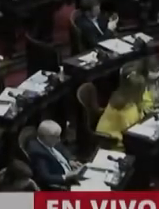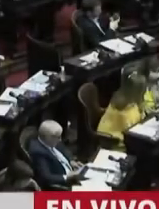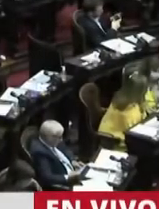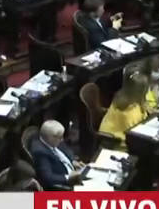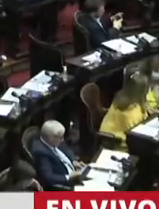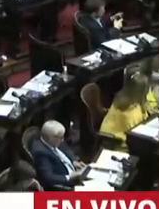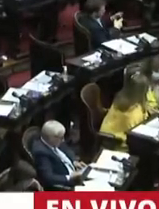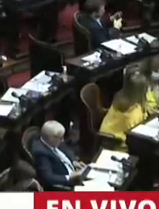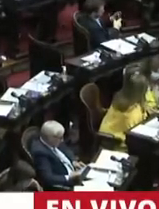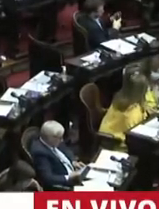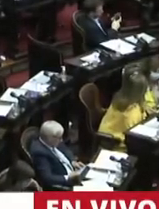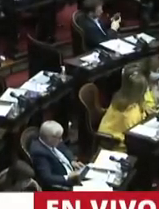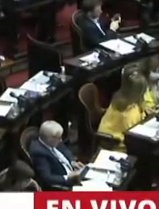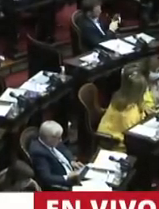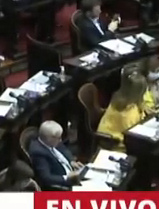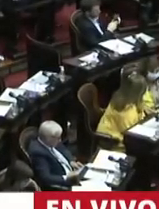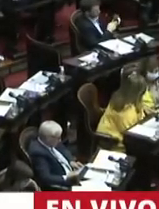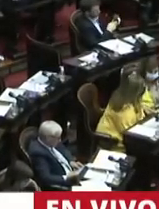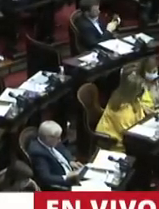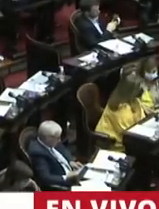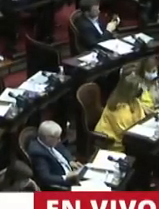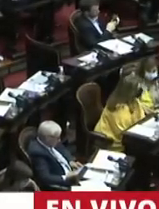El uso de la palabra la diputada Lorena Madsen.